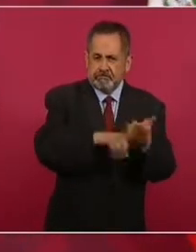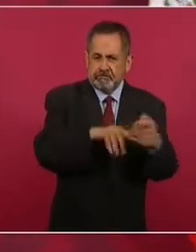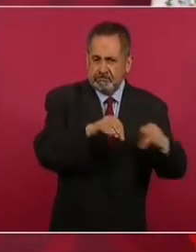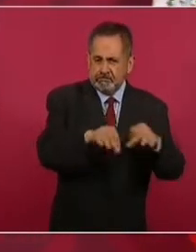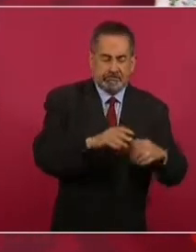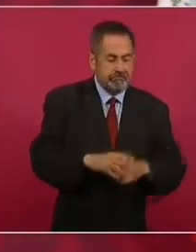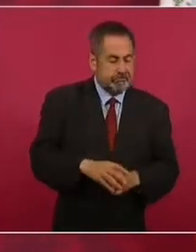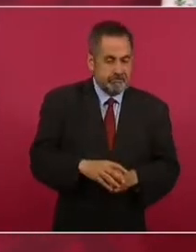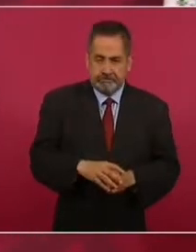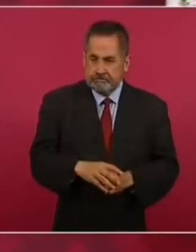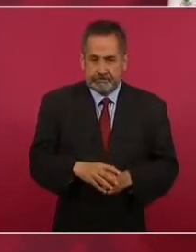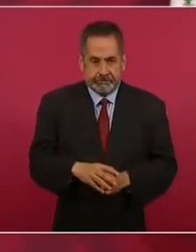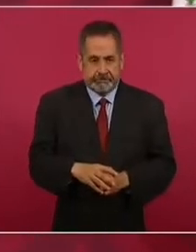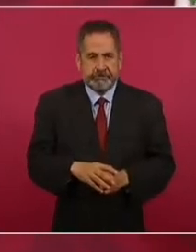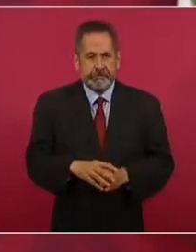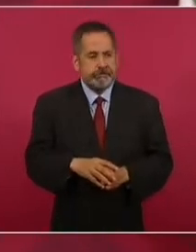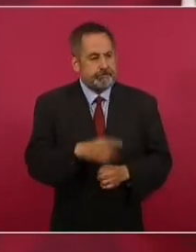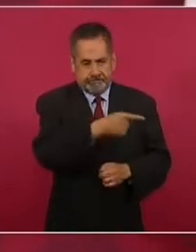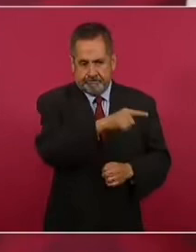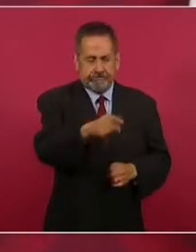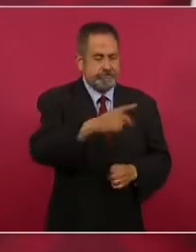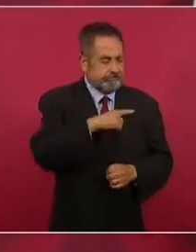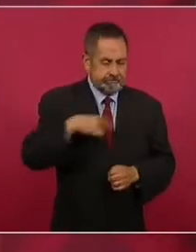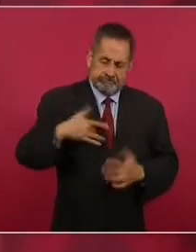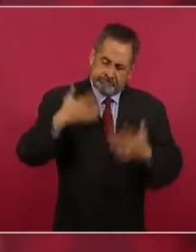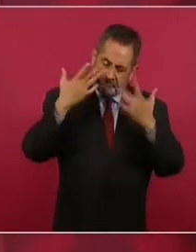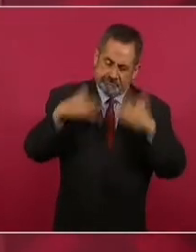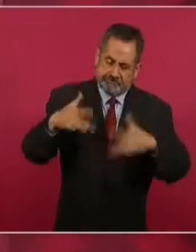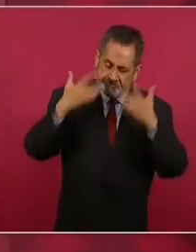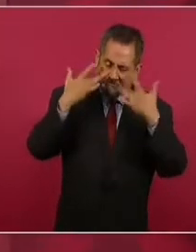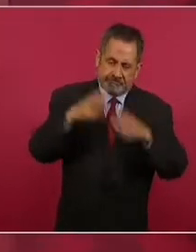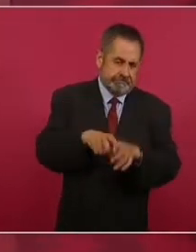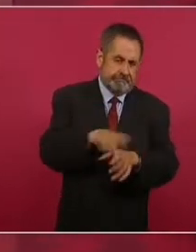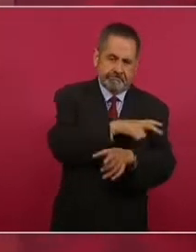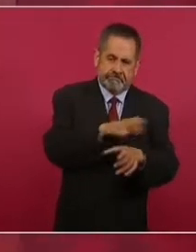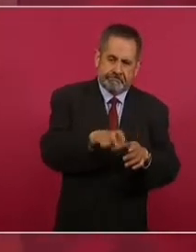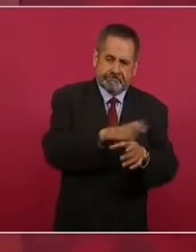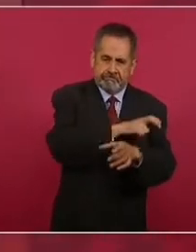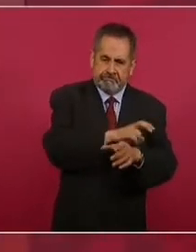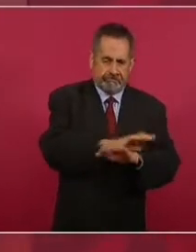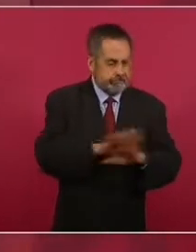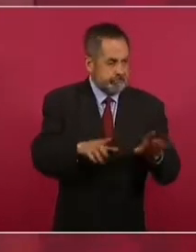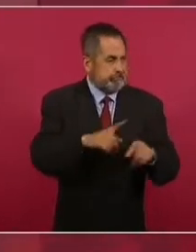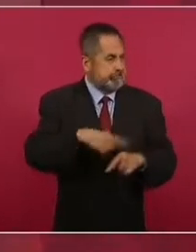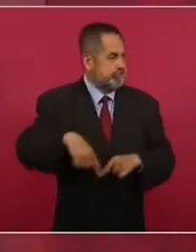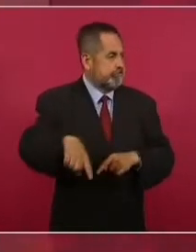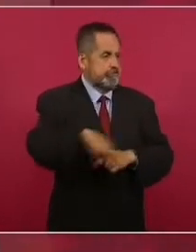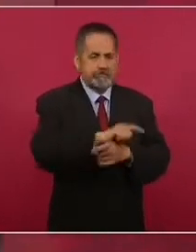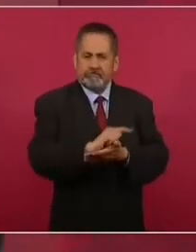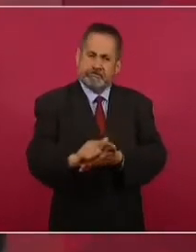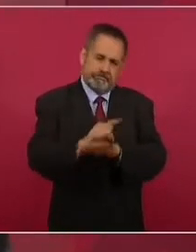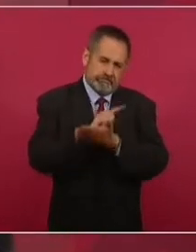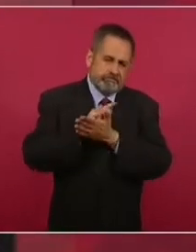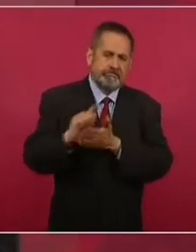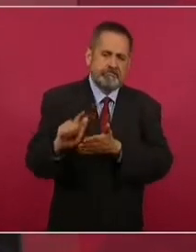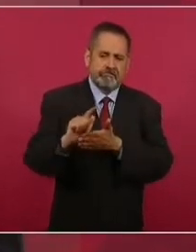y hay que ir denunciando para seguir limpiando.